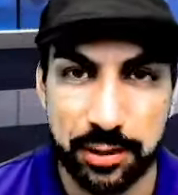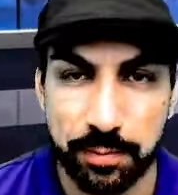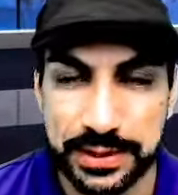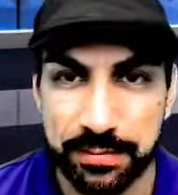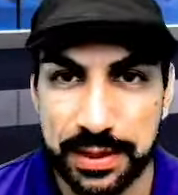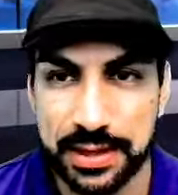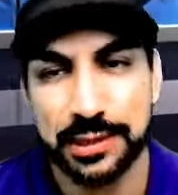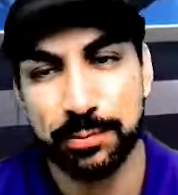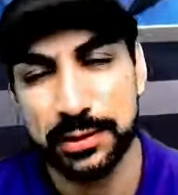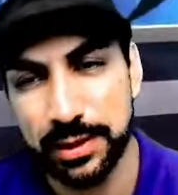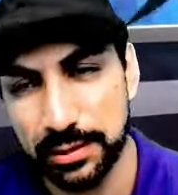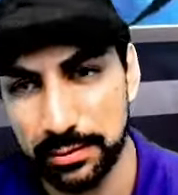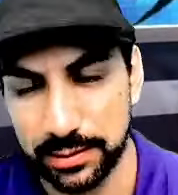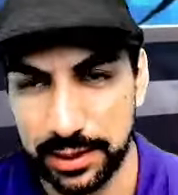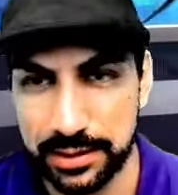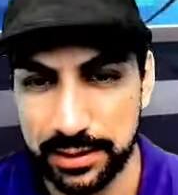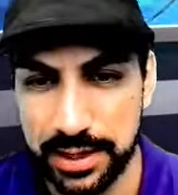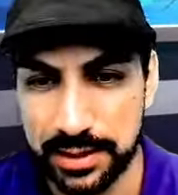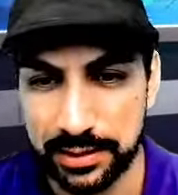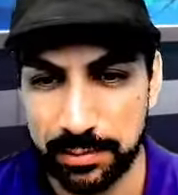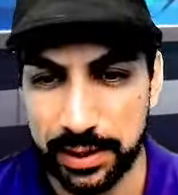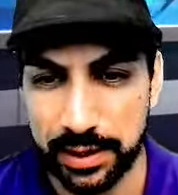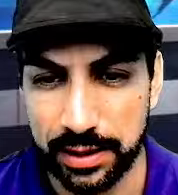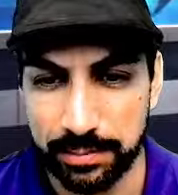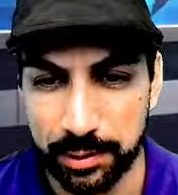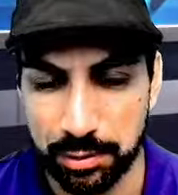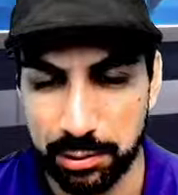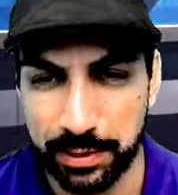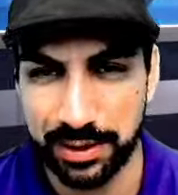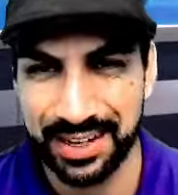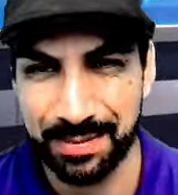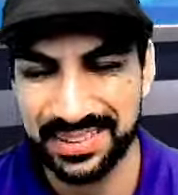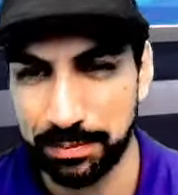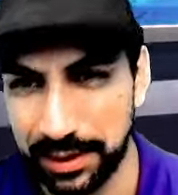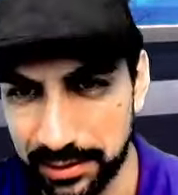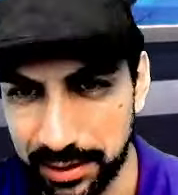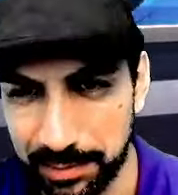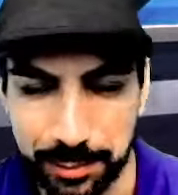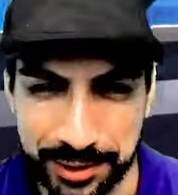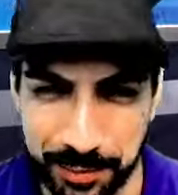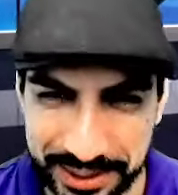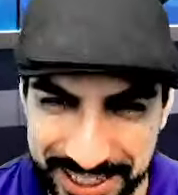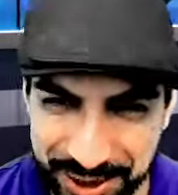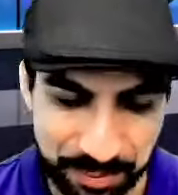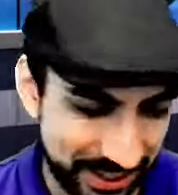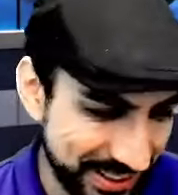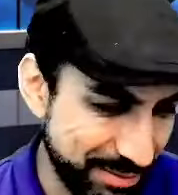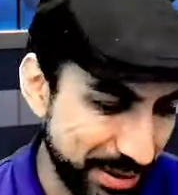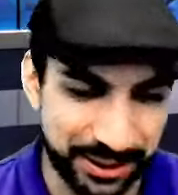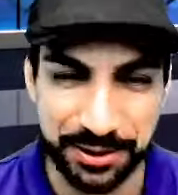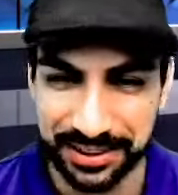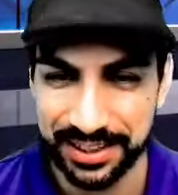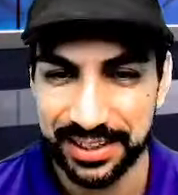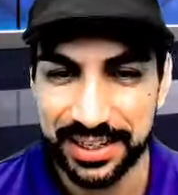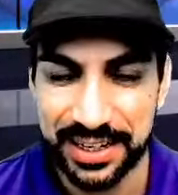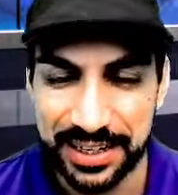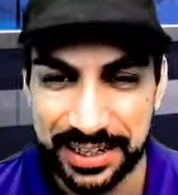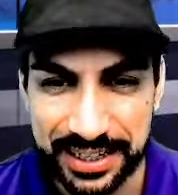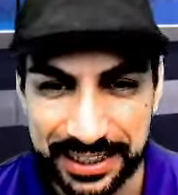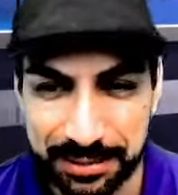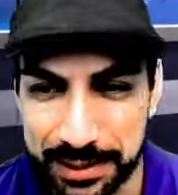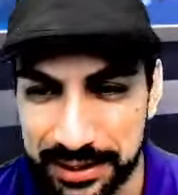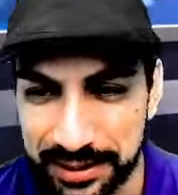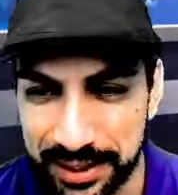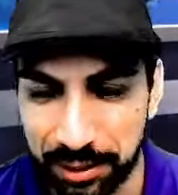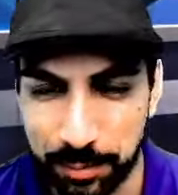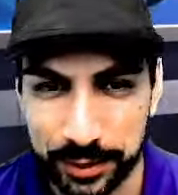a Kenia López Rabadán. Después vino Edna Díaz del PRD, pero como el PRD ya va a desaparecer, vamos a omitir su participación.